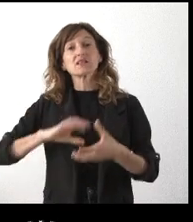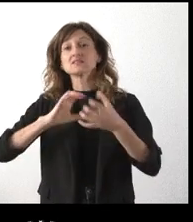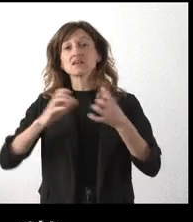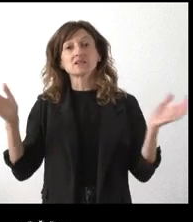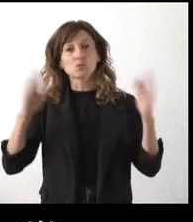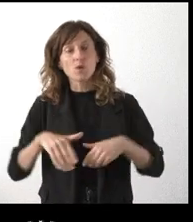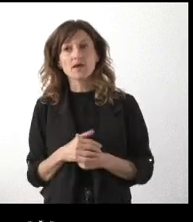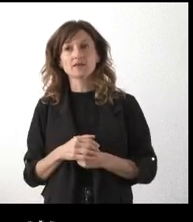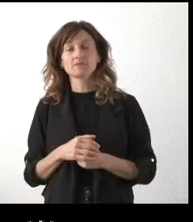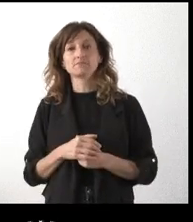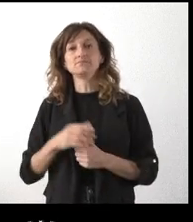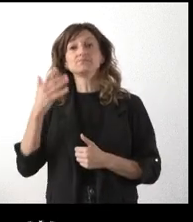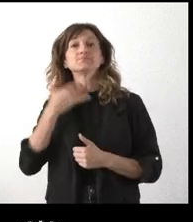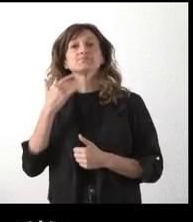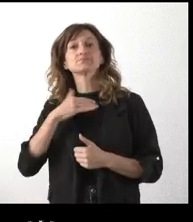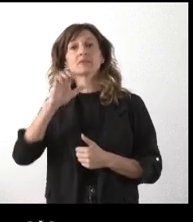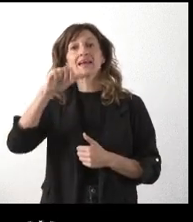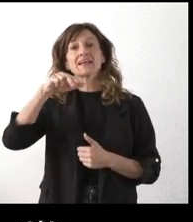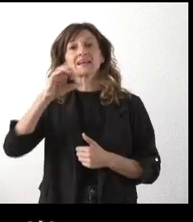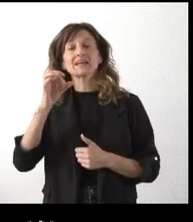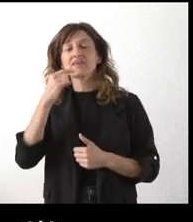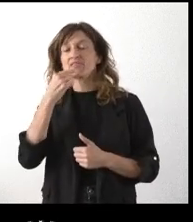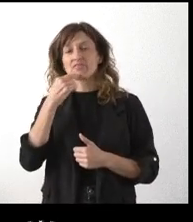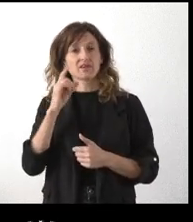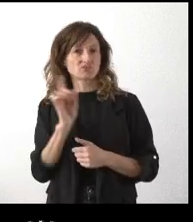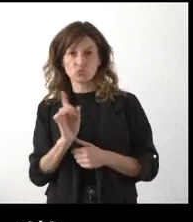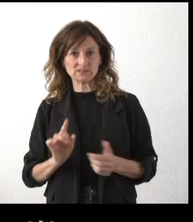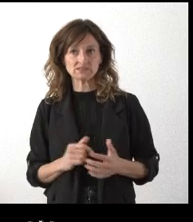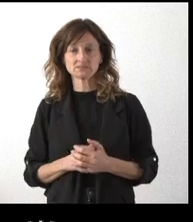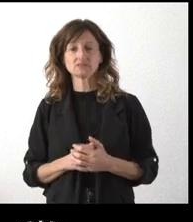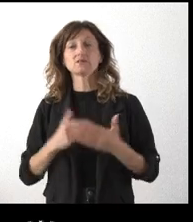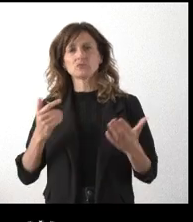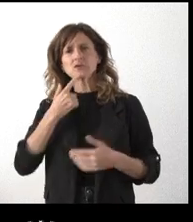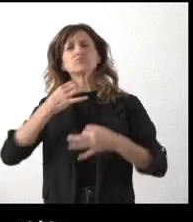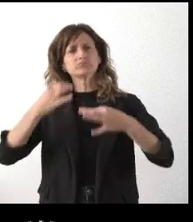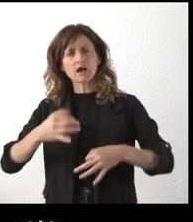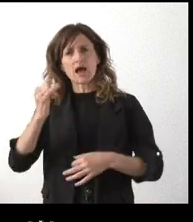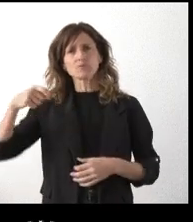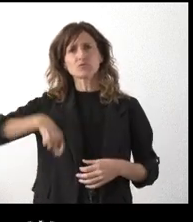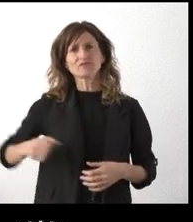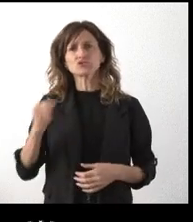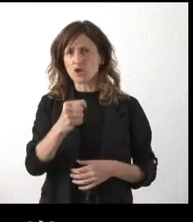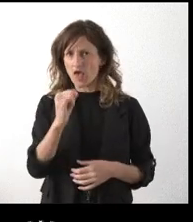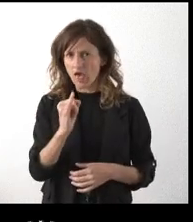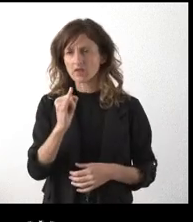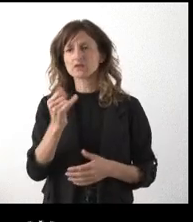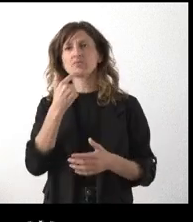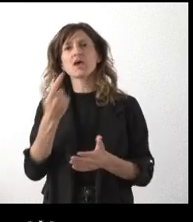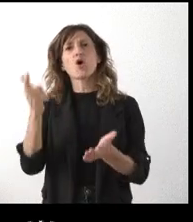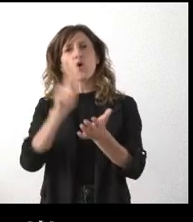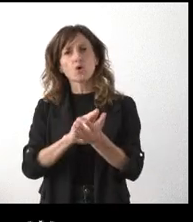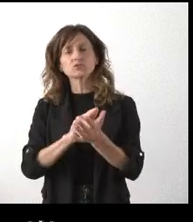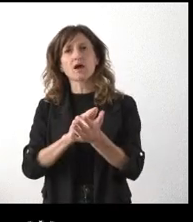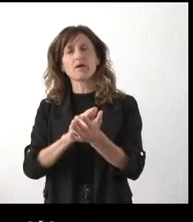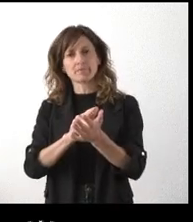de asistencia sanitaria de Soria Enrique Delgado niega estas afirmaciones y asegura que sí que hay psiquiatra y que se va a retomar